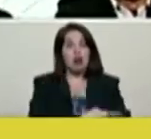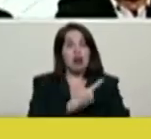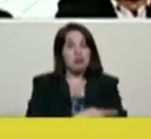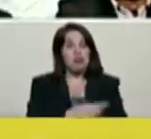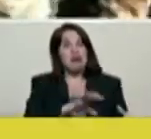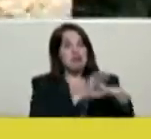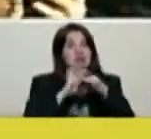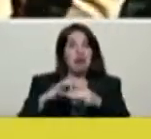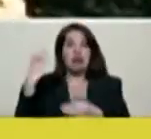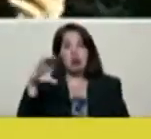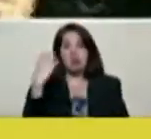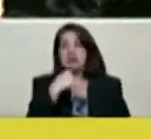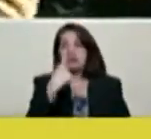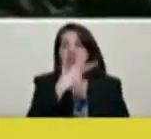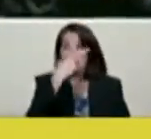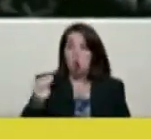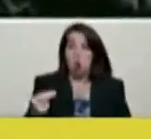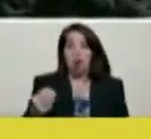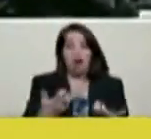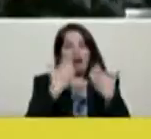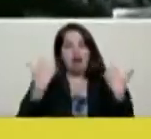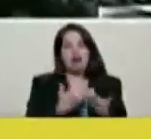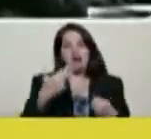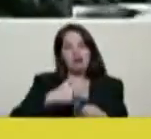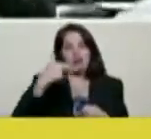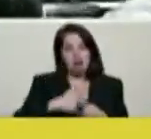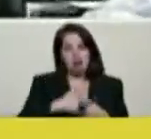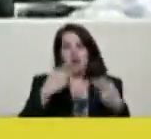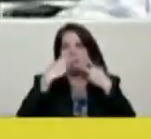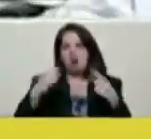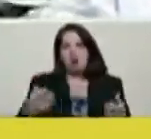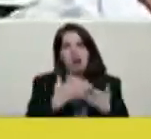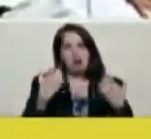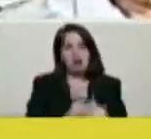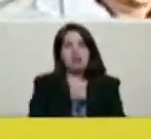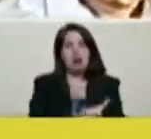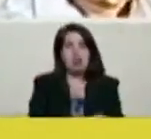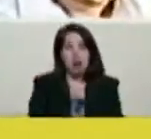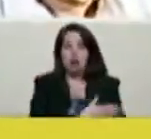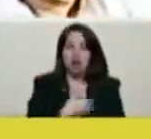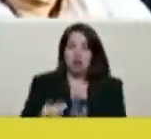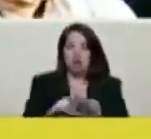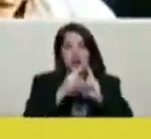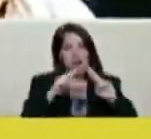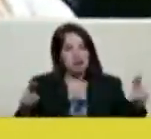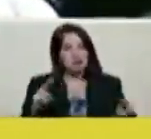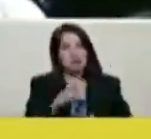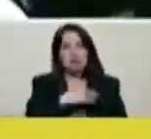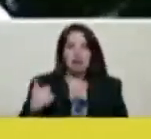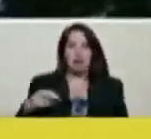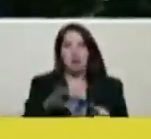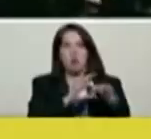y decir no a la guerra del petróleo, no a la guerra entre hermanos. Queremos paz, paz,